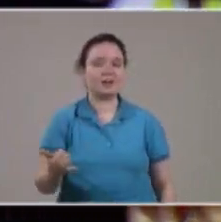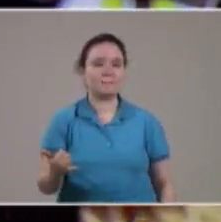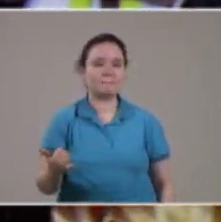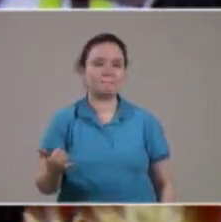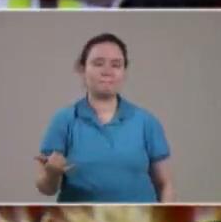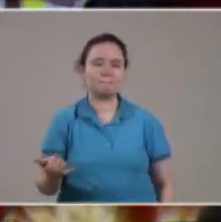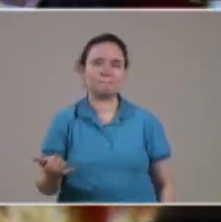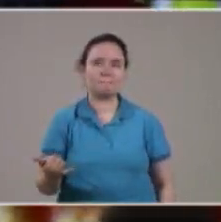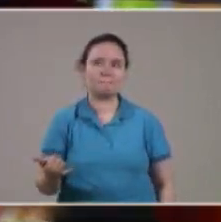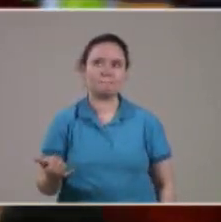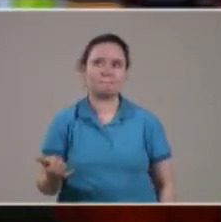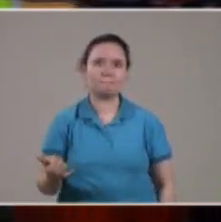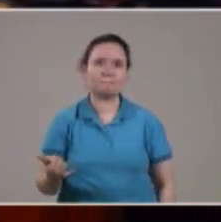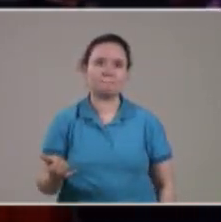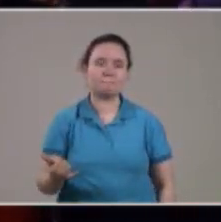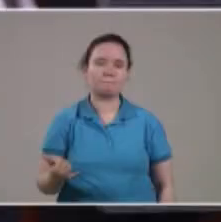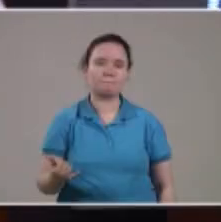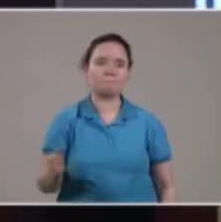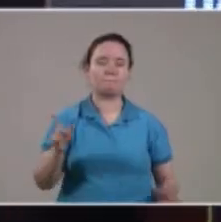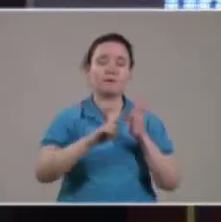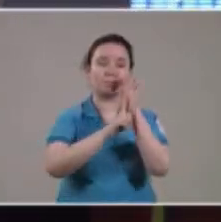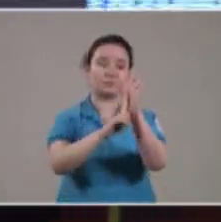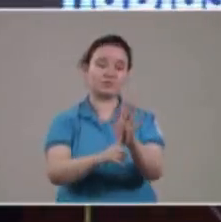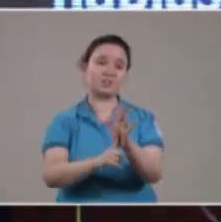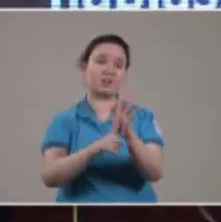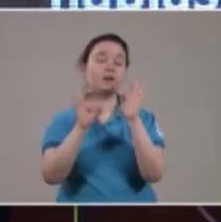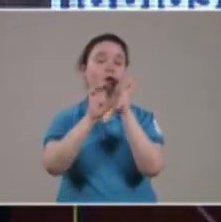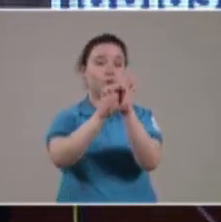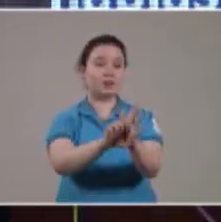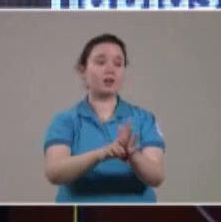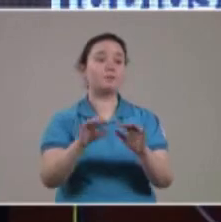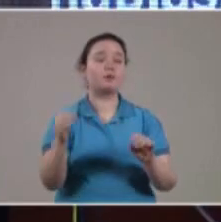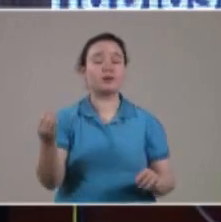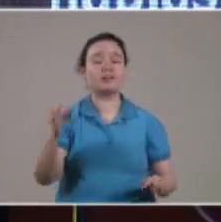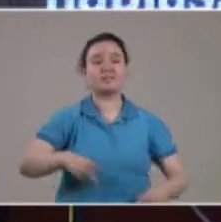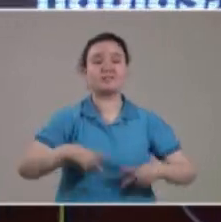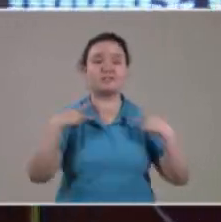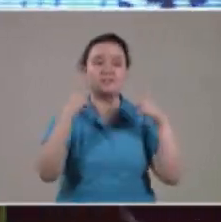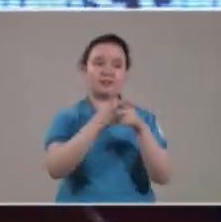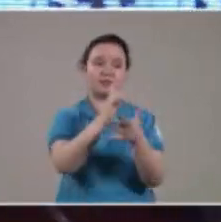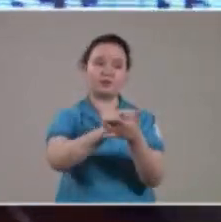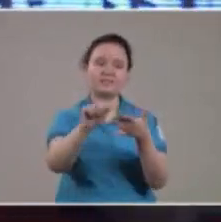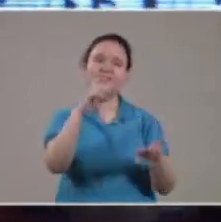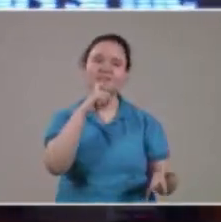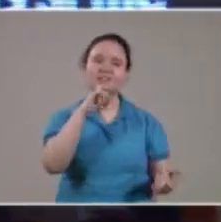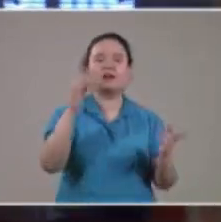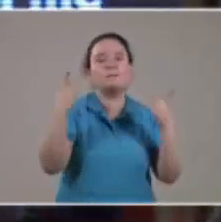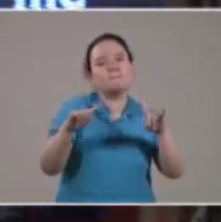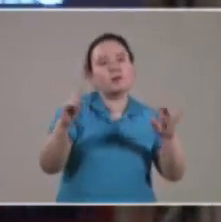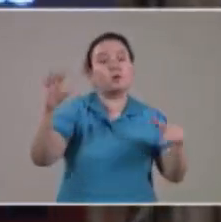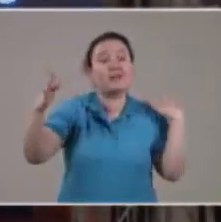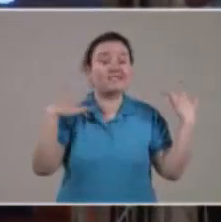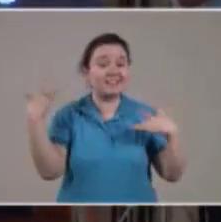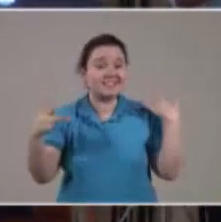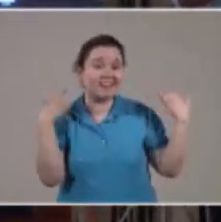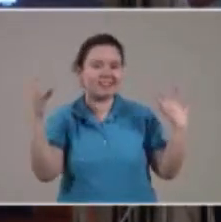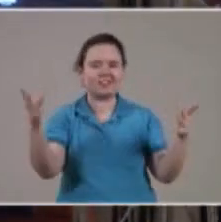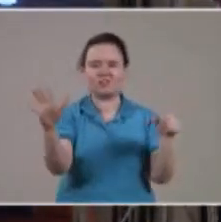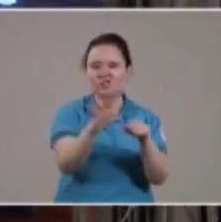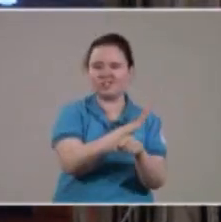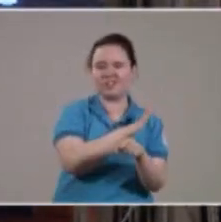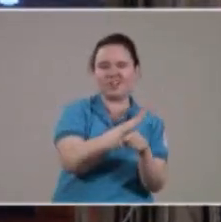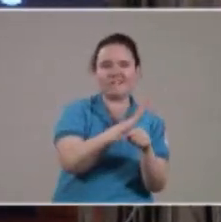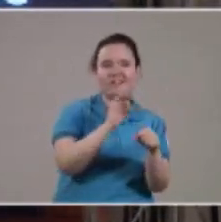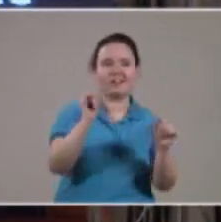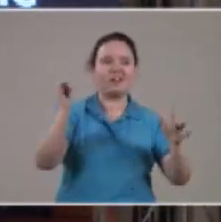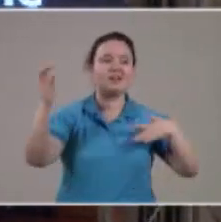ahí un prototipo de lo que habría de acontecer con la Santa Cena. Pero la felicidad que le embargaba era